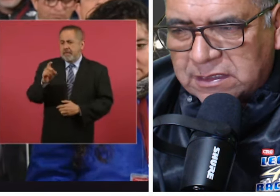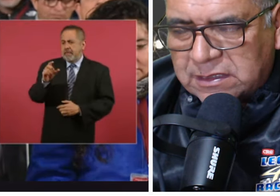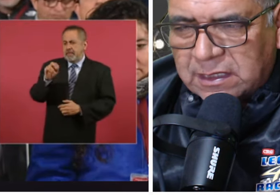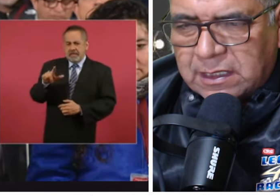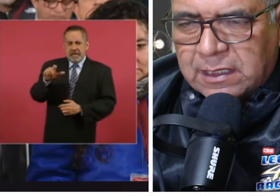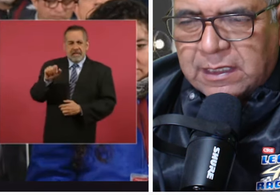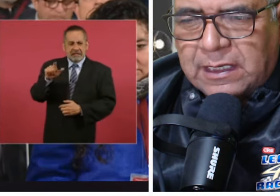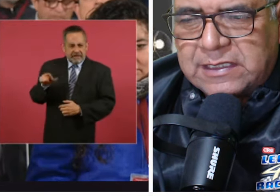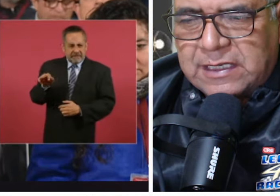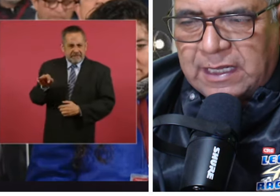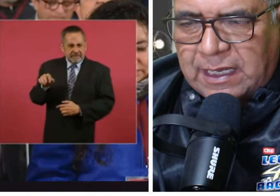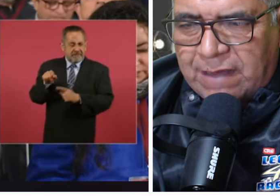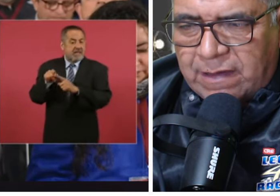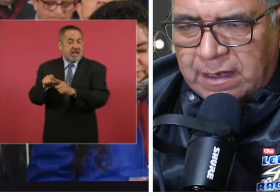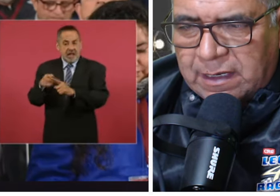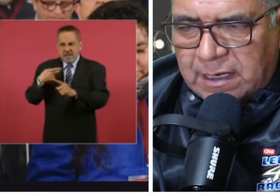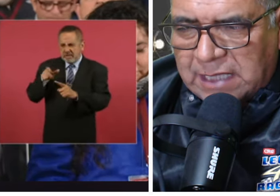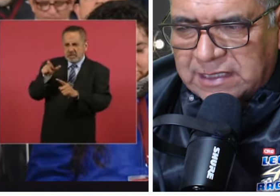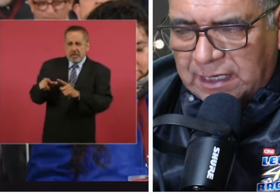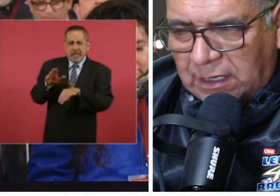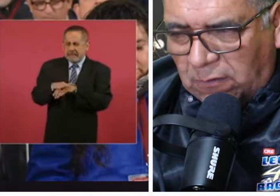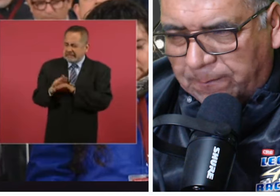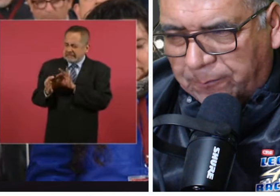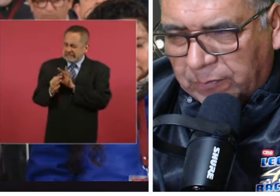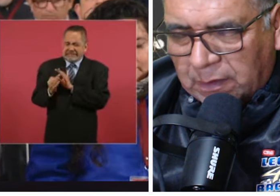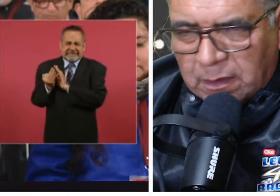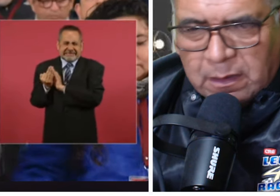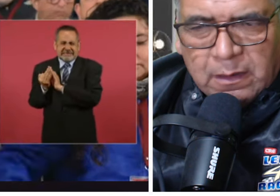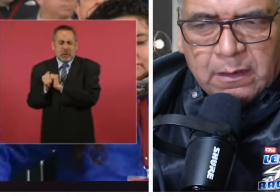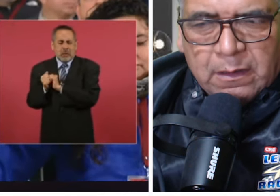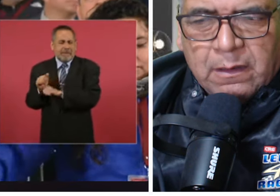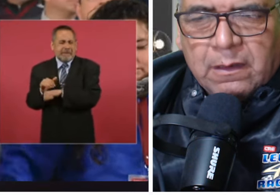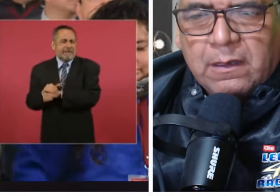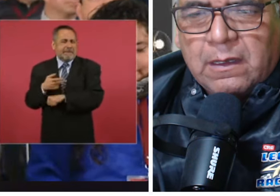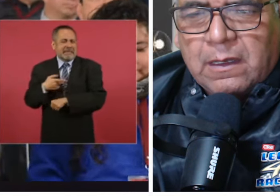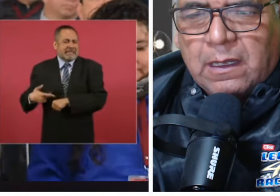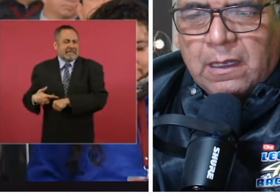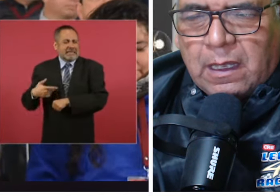anteriores que se dedicaban al saqueo.